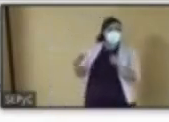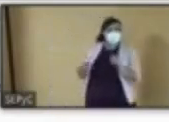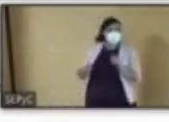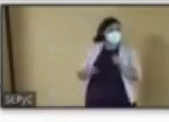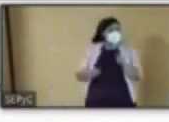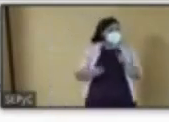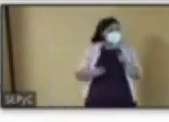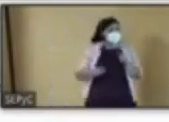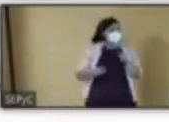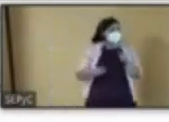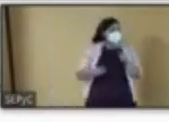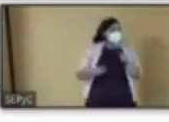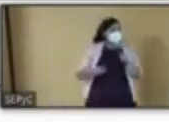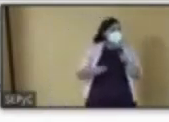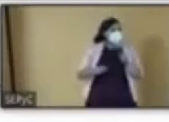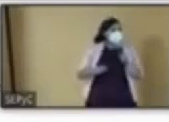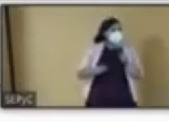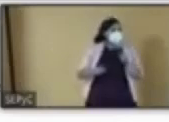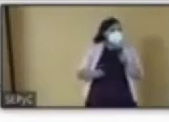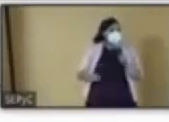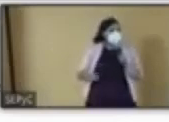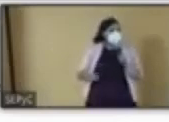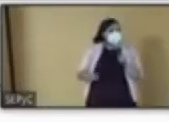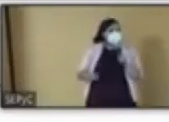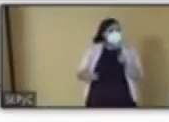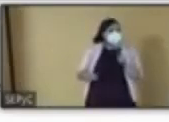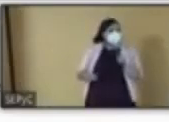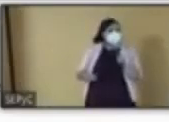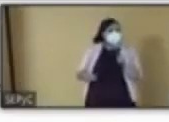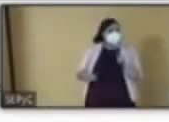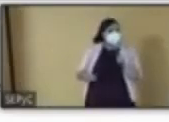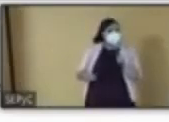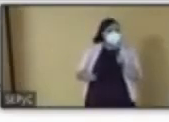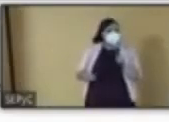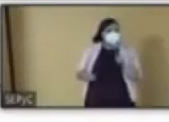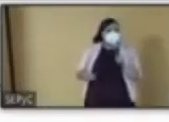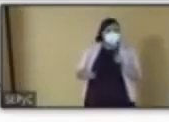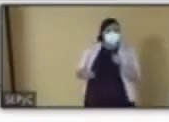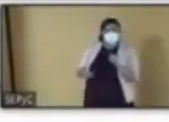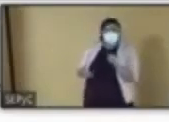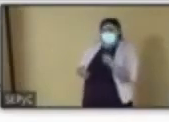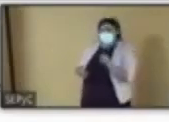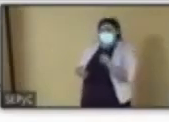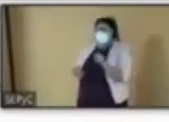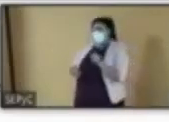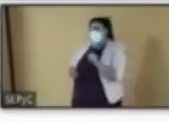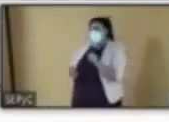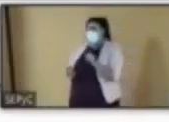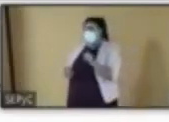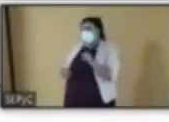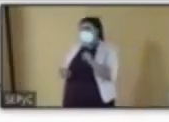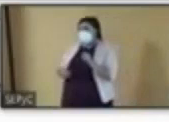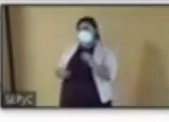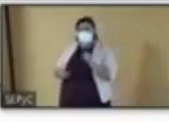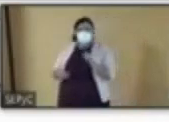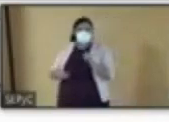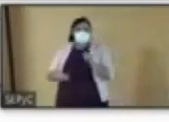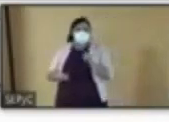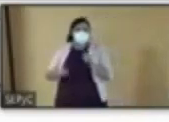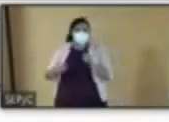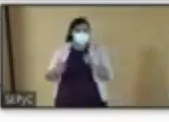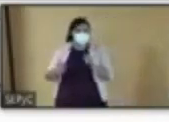tenemos ninguno, simplemente debemos señalarlo y guardamos la información. Sí nos permite avanzar en ese módulo si lo hacemos